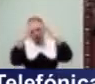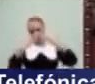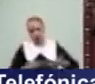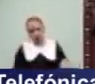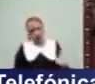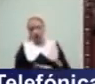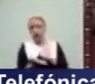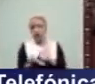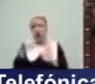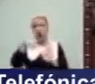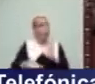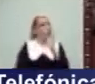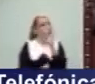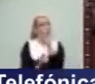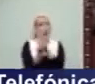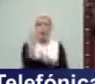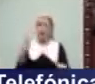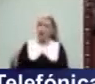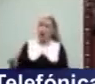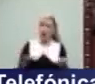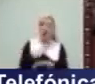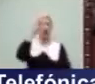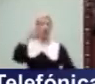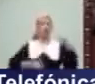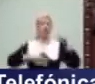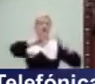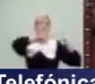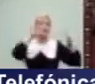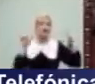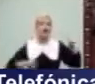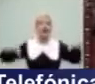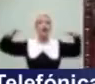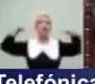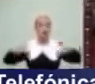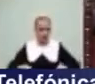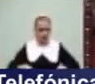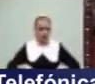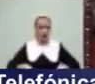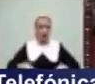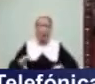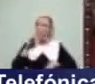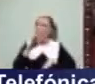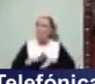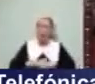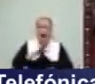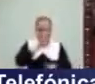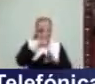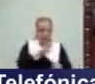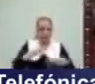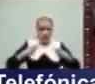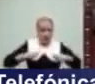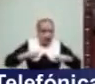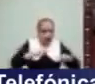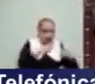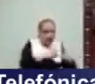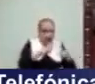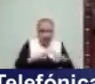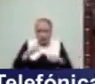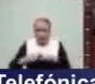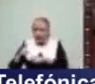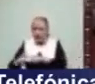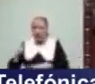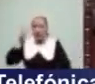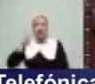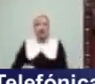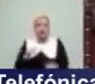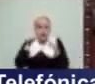de grupos económicos, de grupos políticos, y otra es aquella que deriva del riesgo a la seguridad por estos grupos